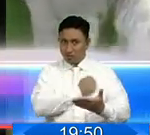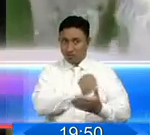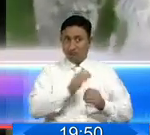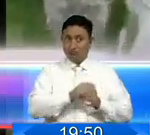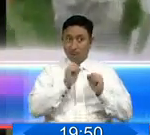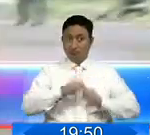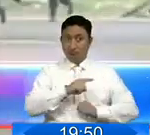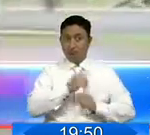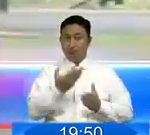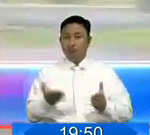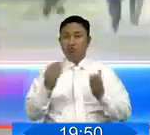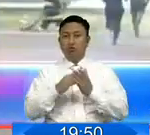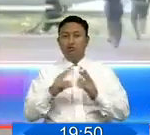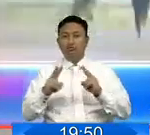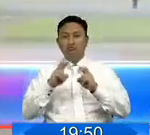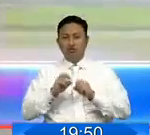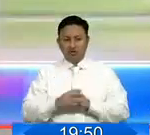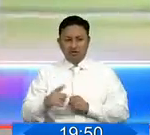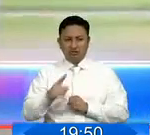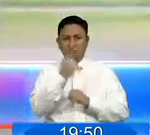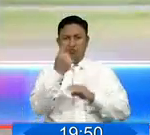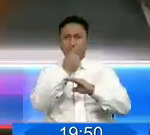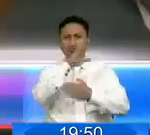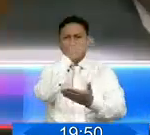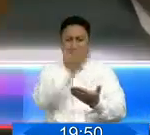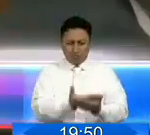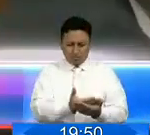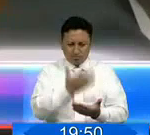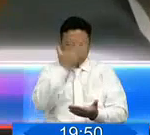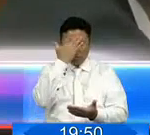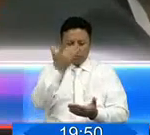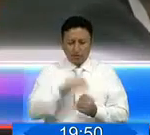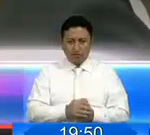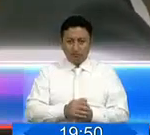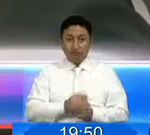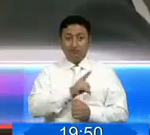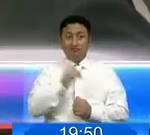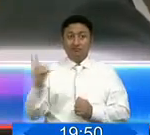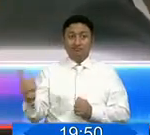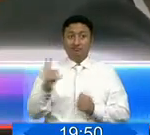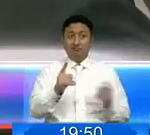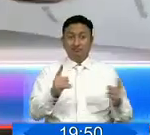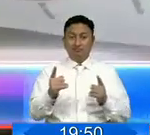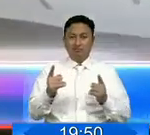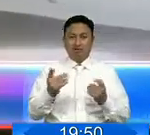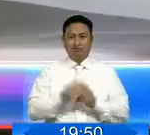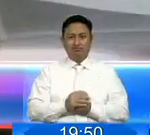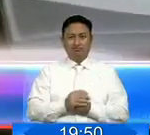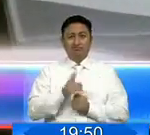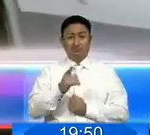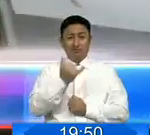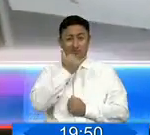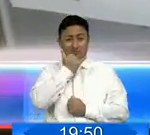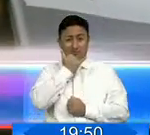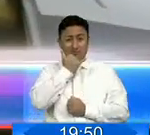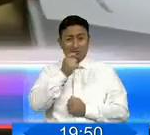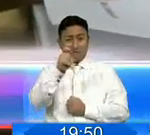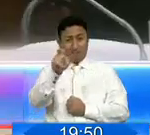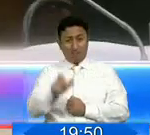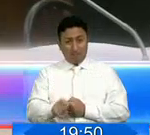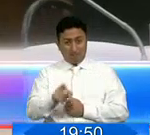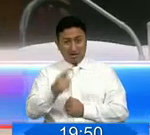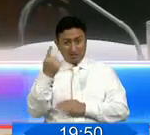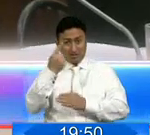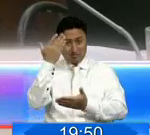de investigar nuevamente los accidentes de estos helicópteros, pues durante las comparecencias se levantó la sospecha de que no fueron errores humanos los causantes de